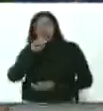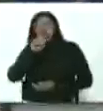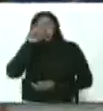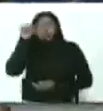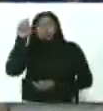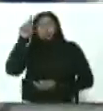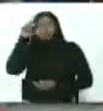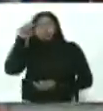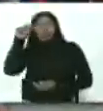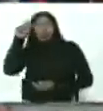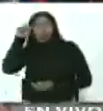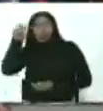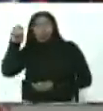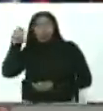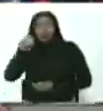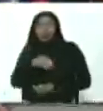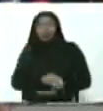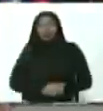Marcano.